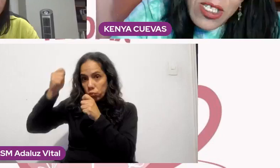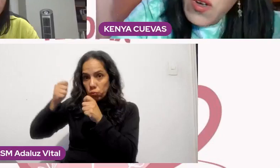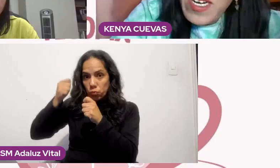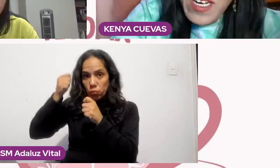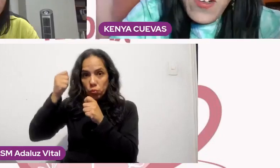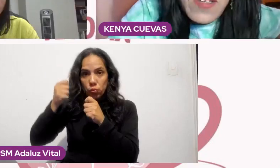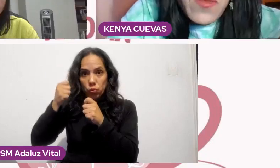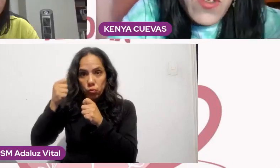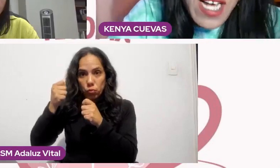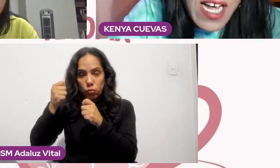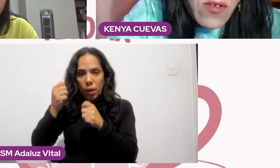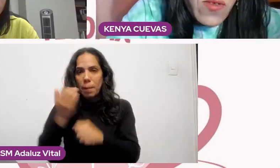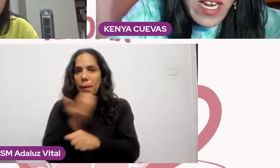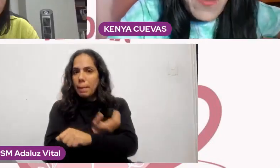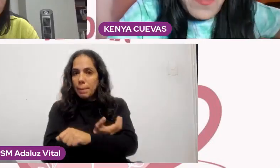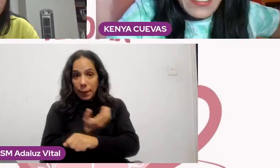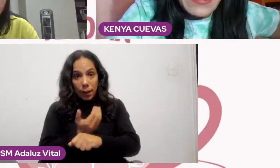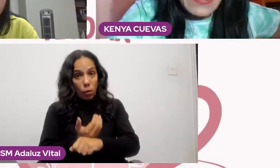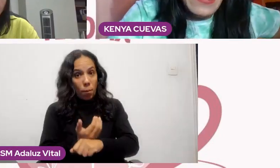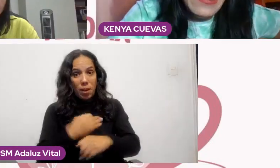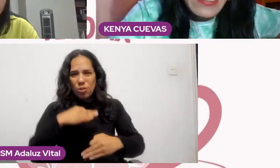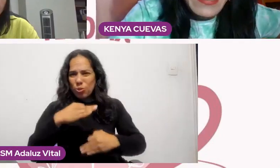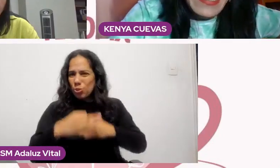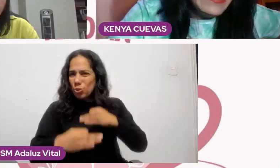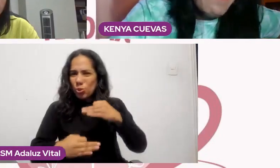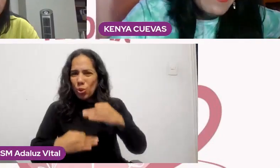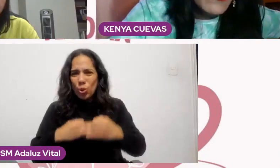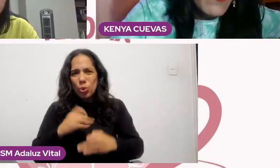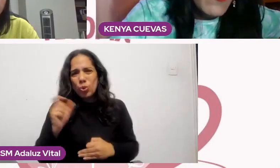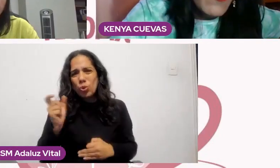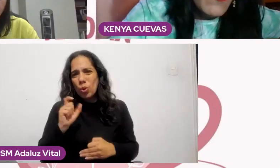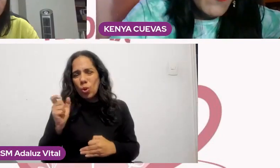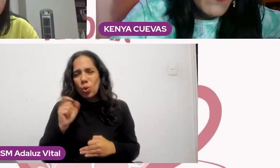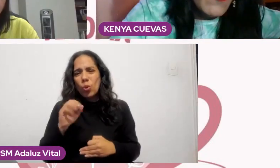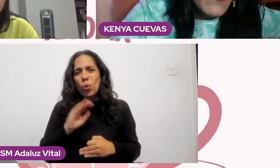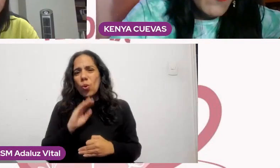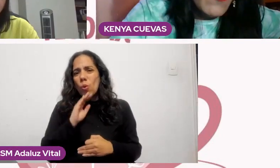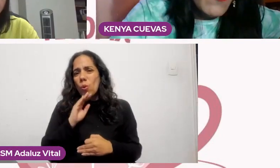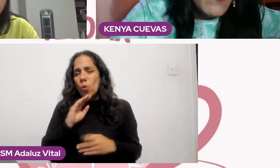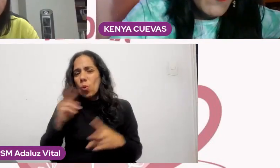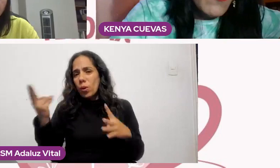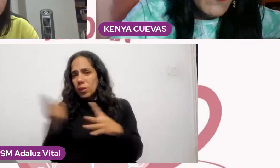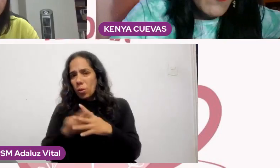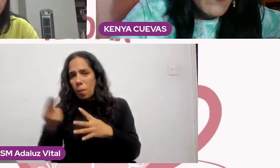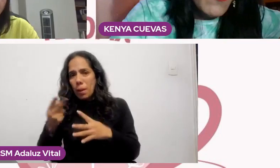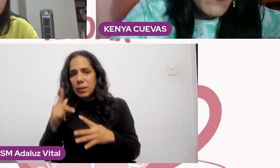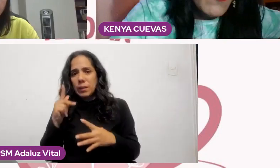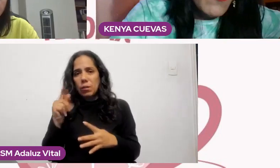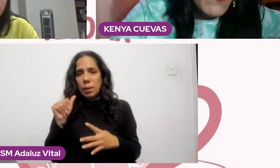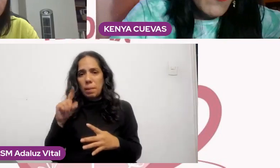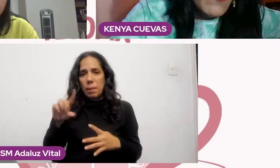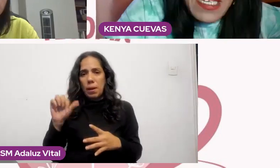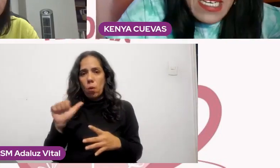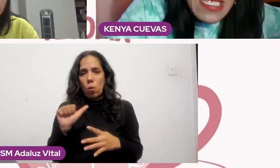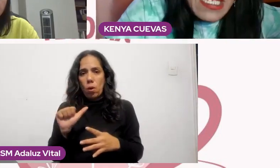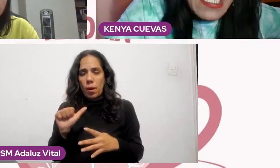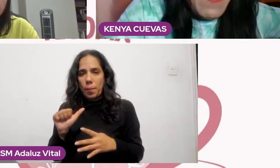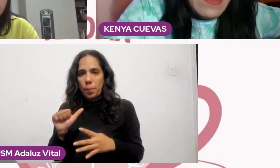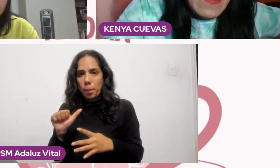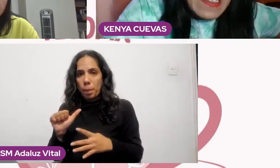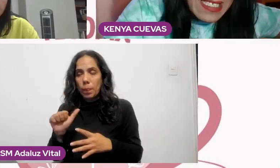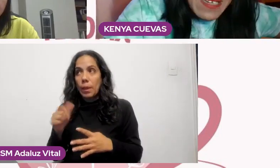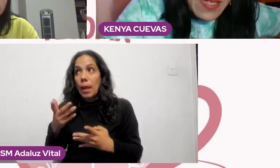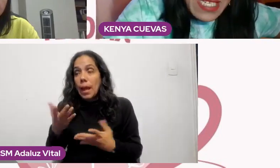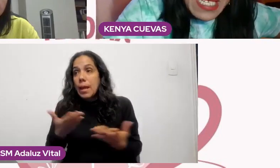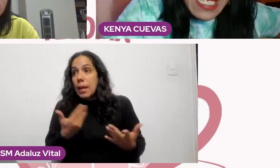una grabación, lejos de buscar un largometraje, ella empezó a acompañar a las víctimas, ¿no? Desde una manera